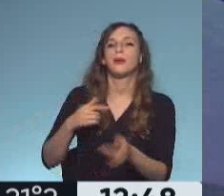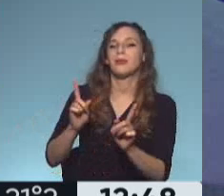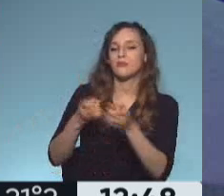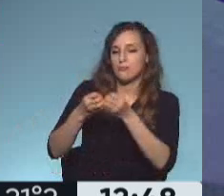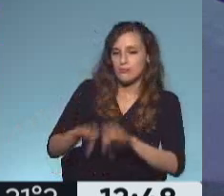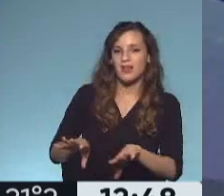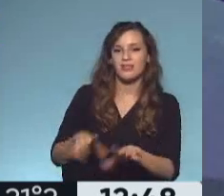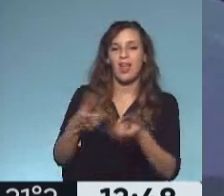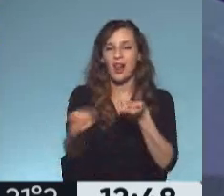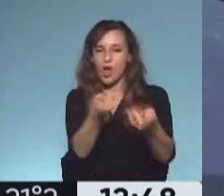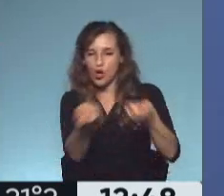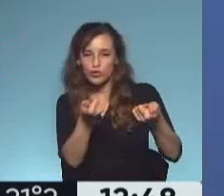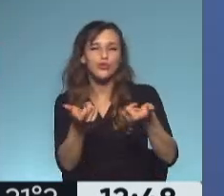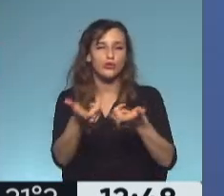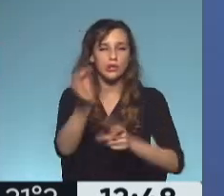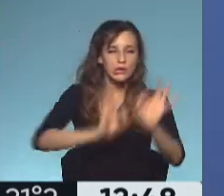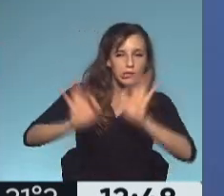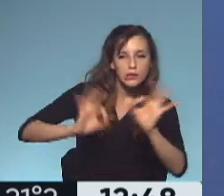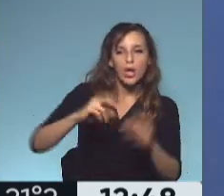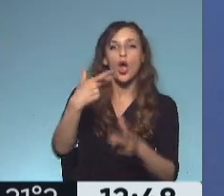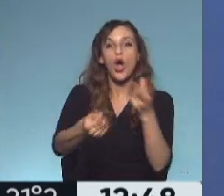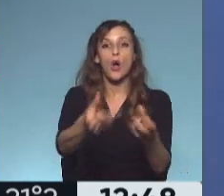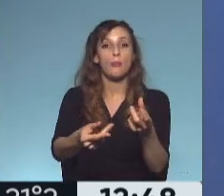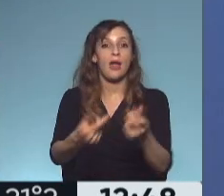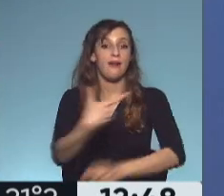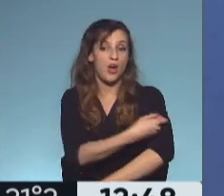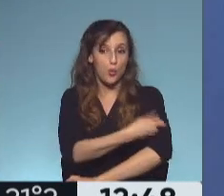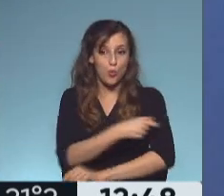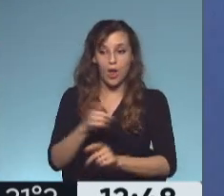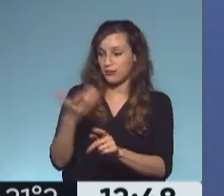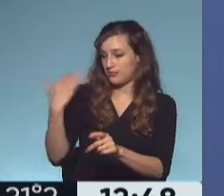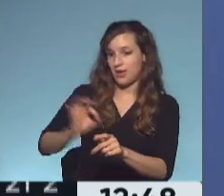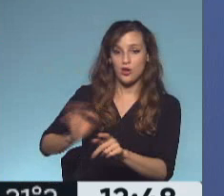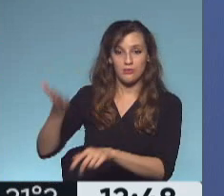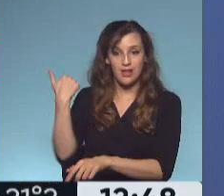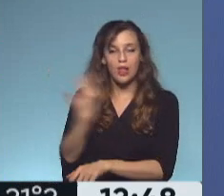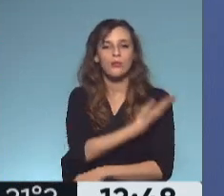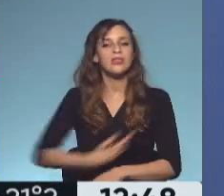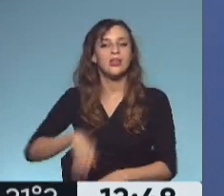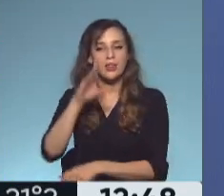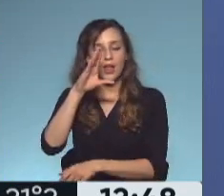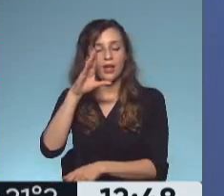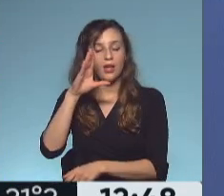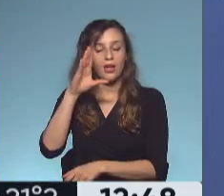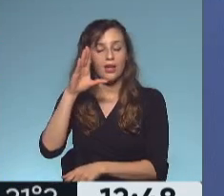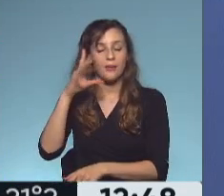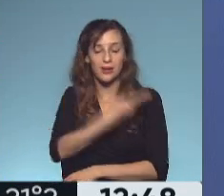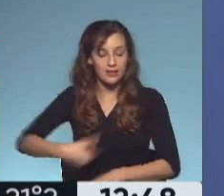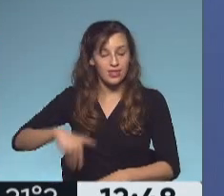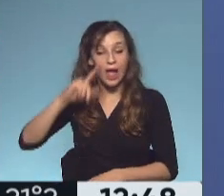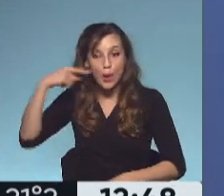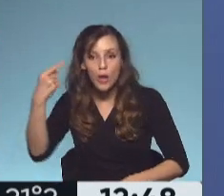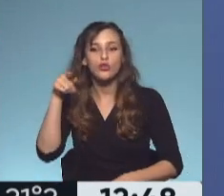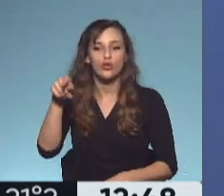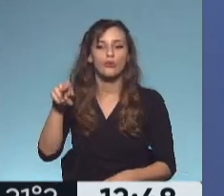la compra de vacunas desde el año pasado, el presidente Alberto Fernández nos indicó a quienes estamos trabajando en esta